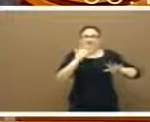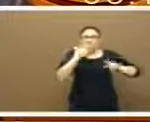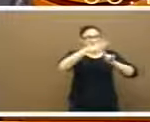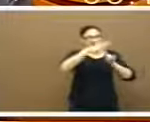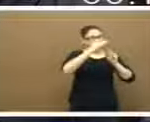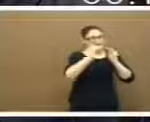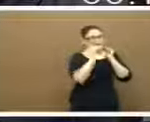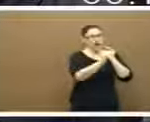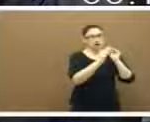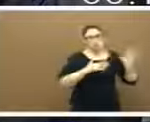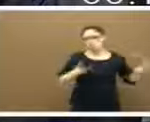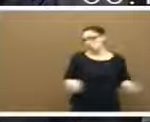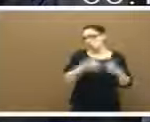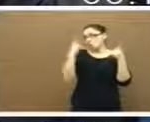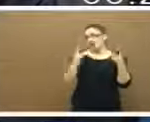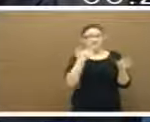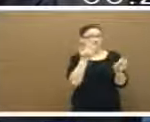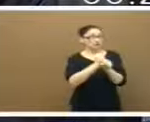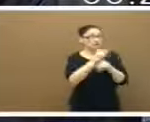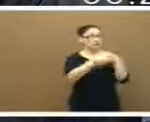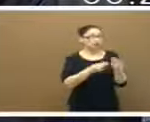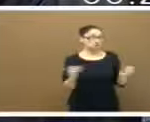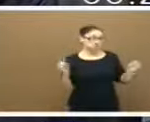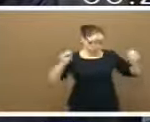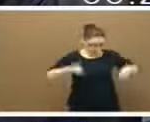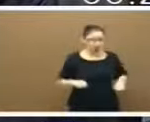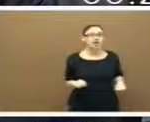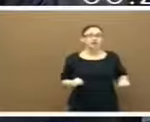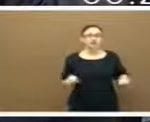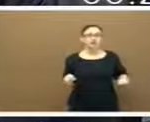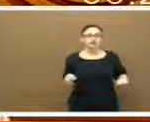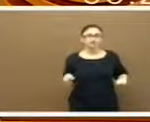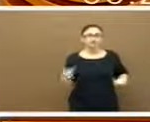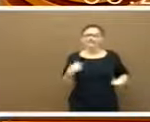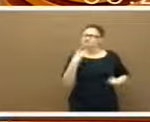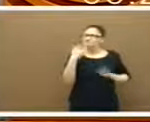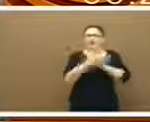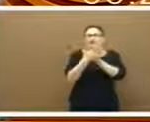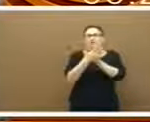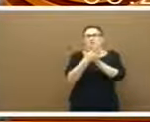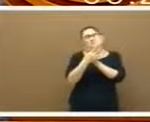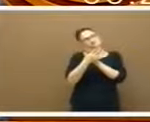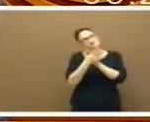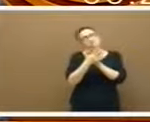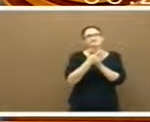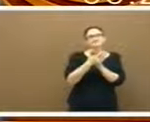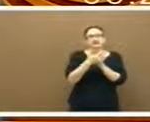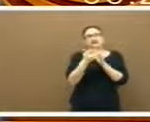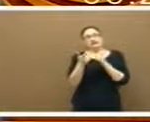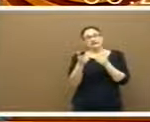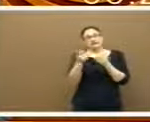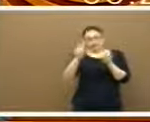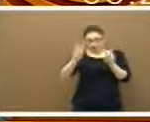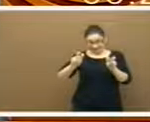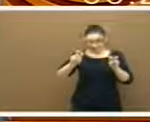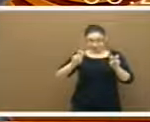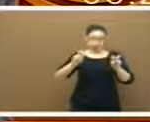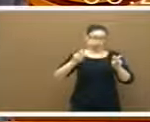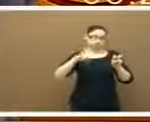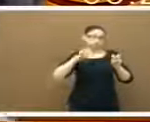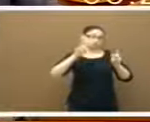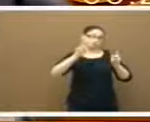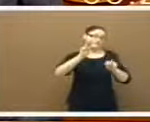esté realizado. Me voy a centrar fundamentalmente en lo que les agradezco, de todas maneras, la consideración de las enmiendas, tanto al PRESCRES como a